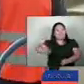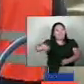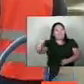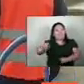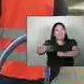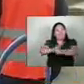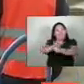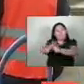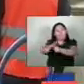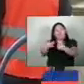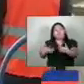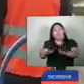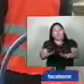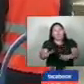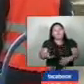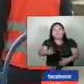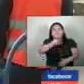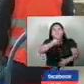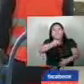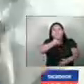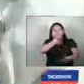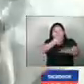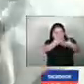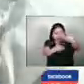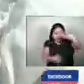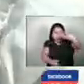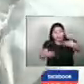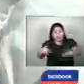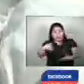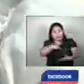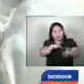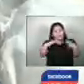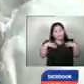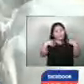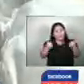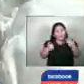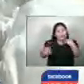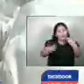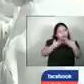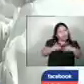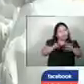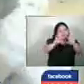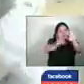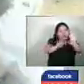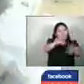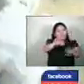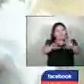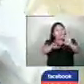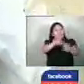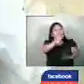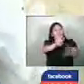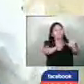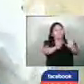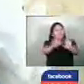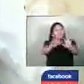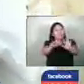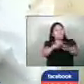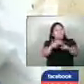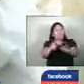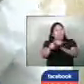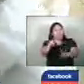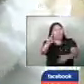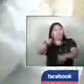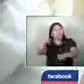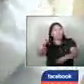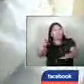COVID-19. Y el último informe que ofrece el Ministerio de Salud señala que de 948 tamizajes, 106